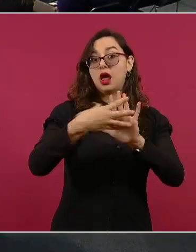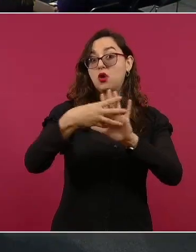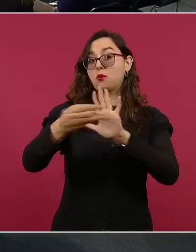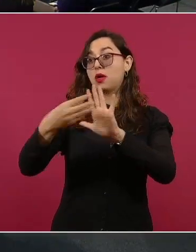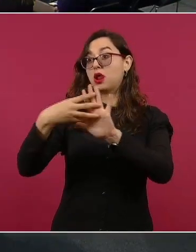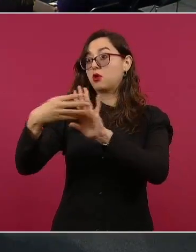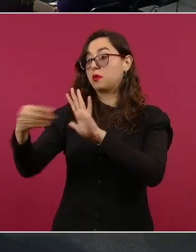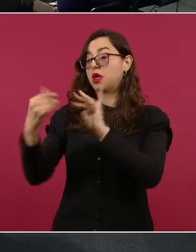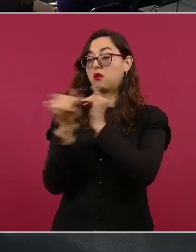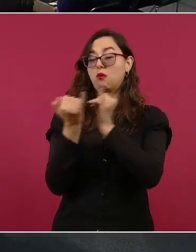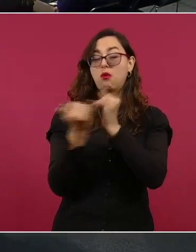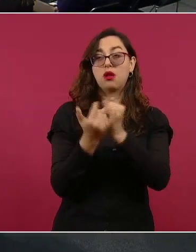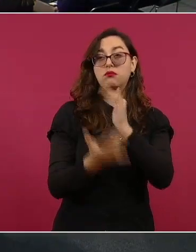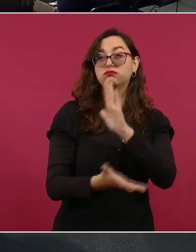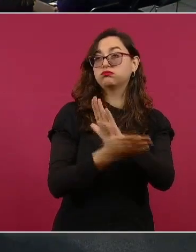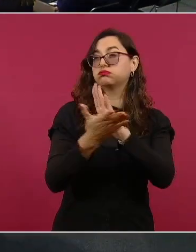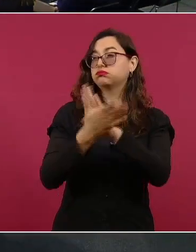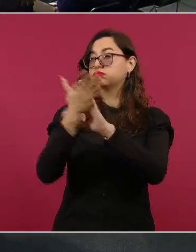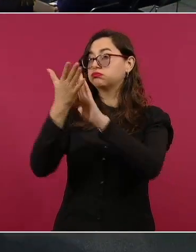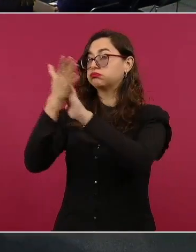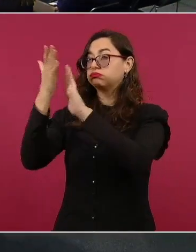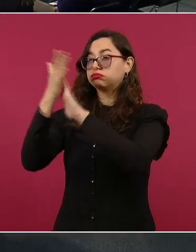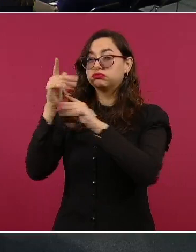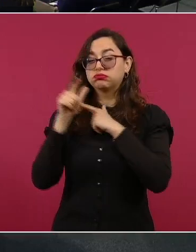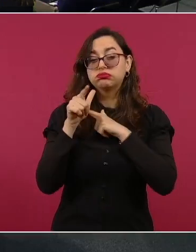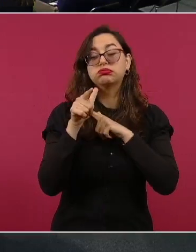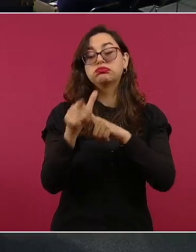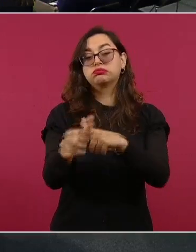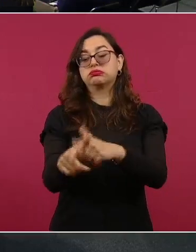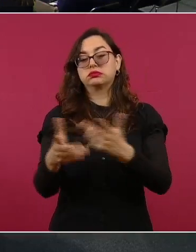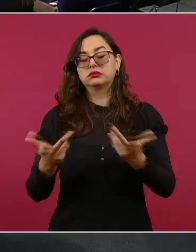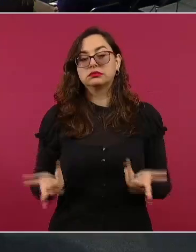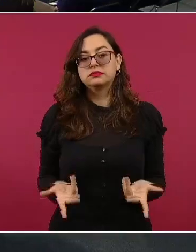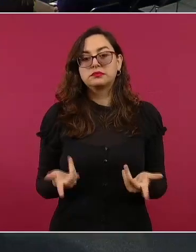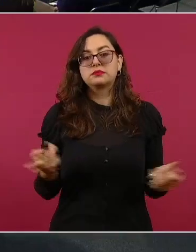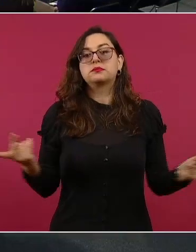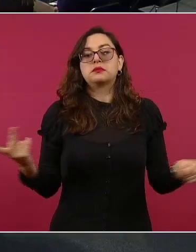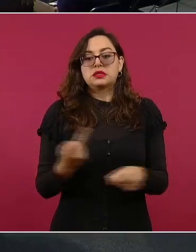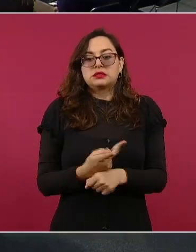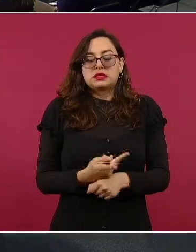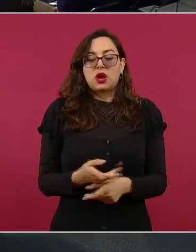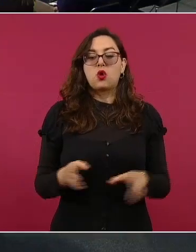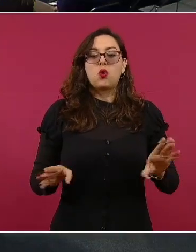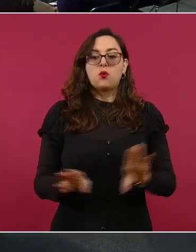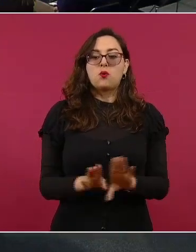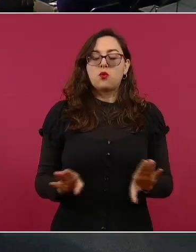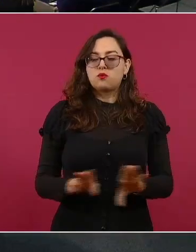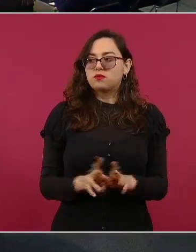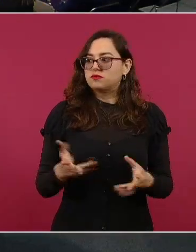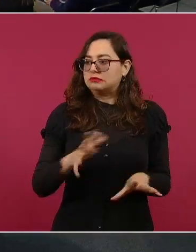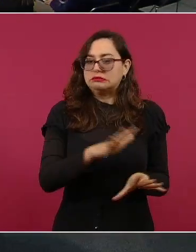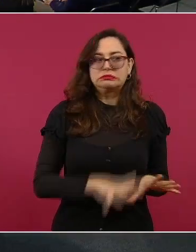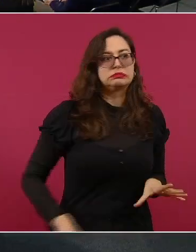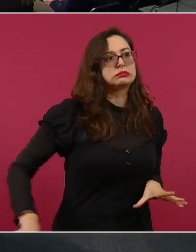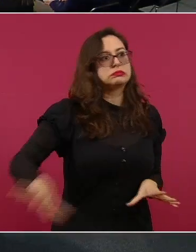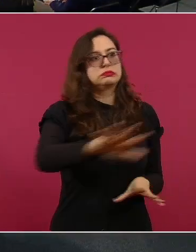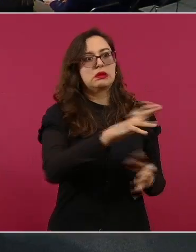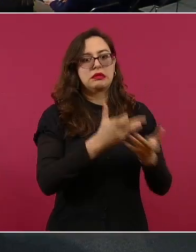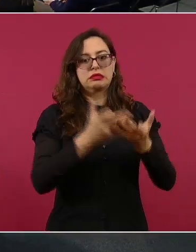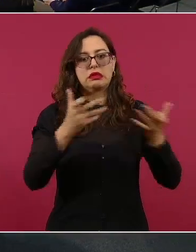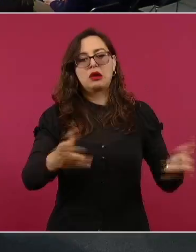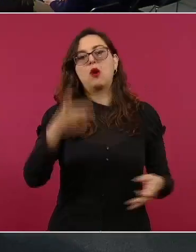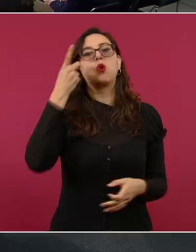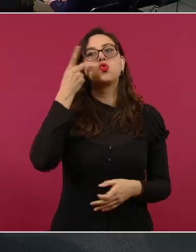por encima de la ley. Mi pregunta es, señor presidente, ellos quieren saber qué más pueden hacer para defender sus patrimonios,